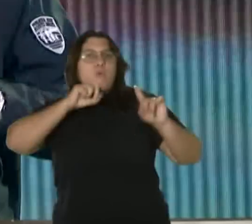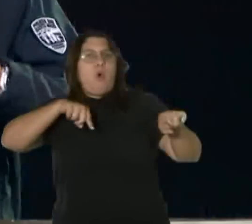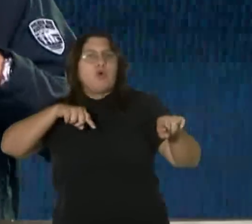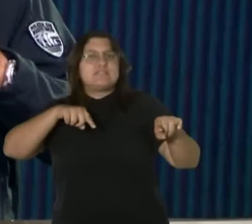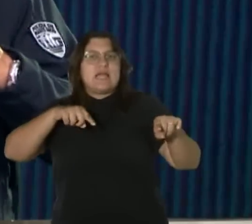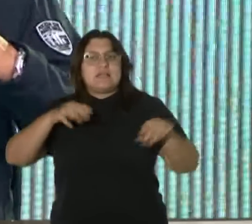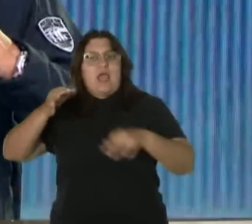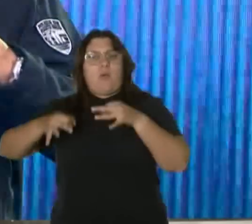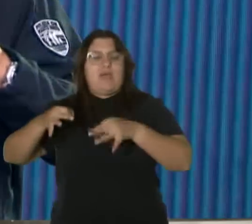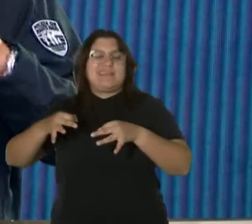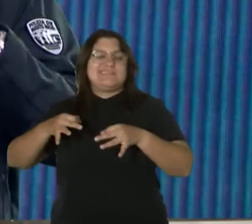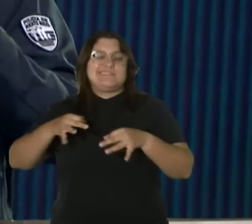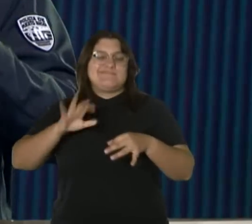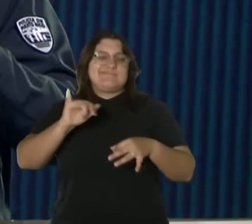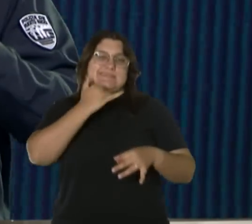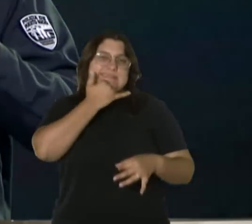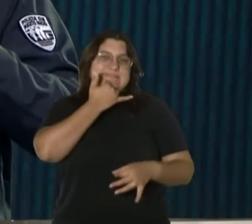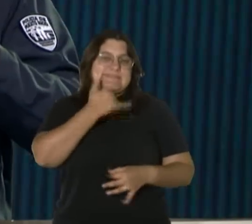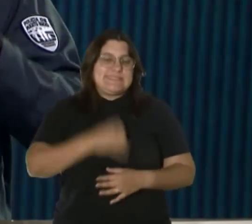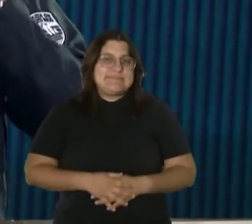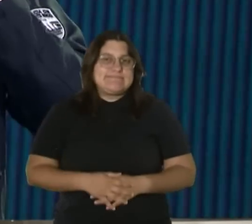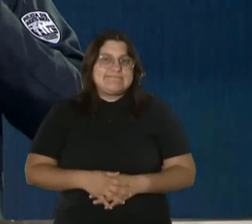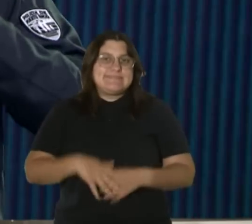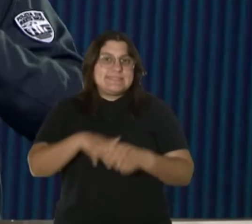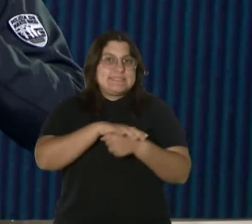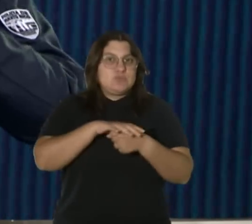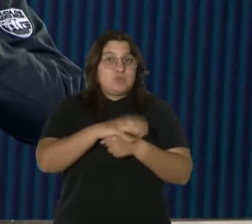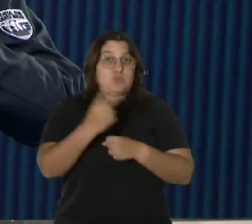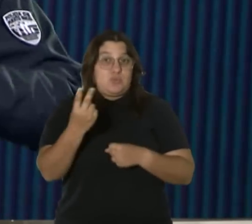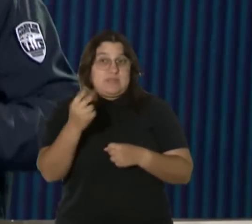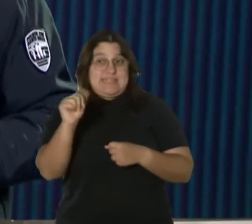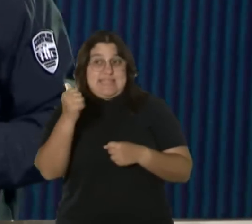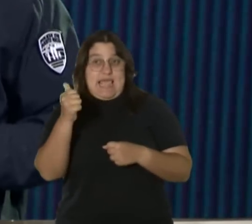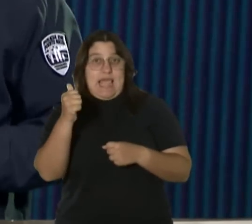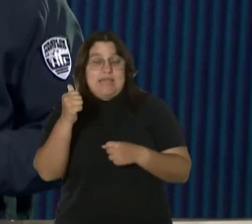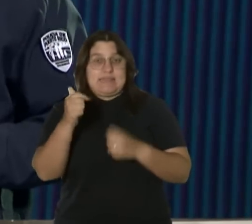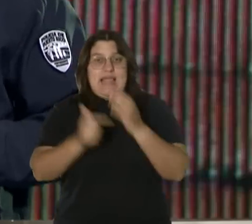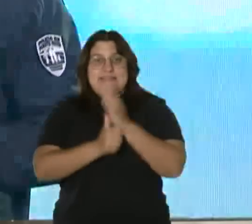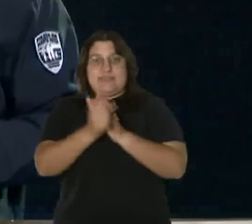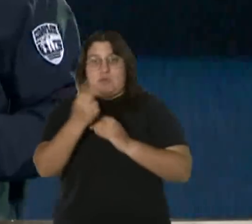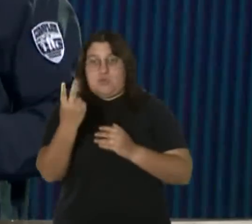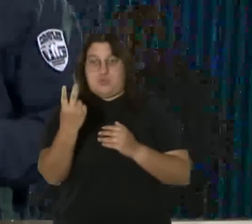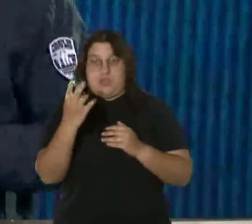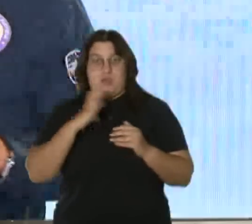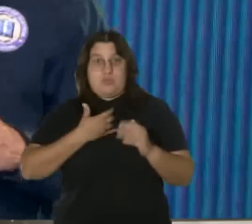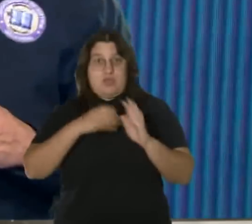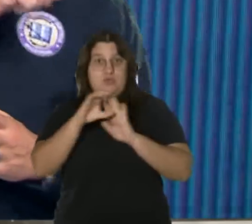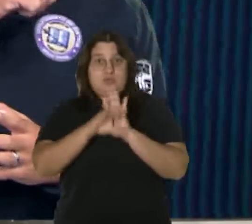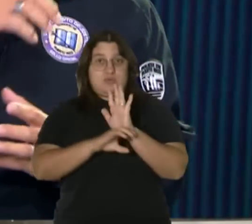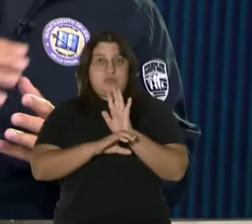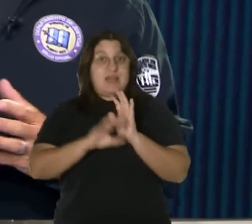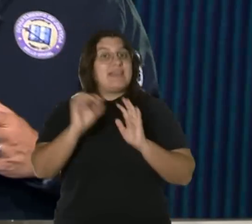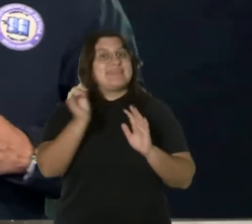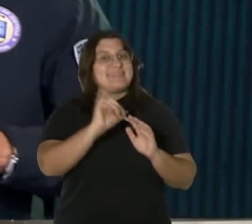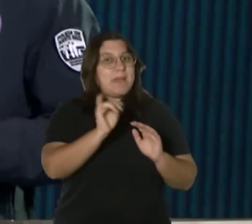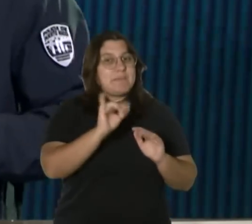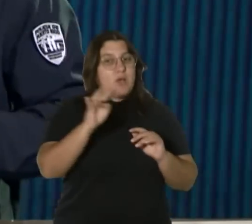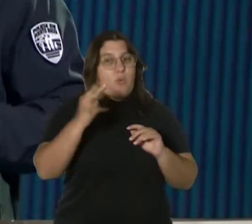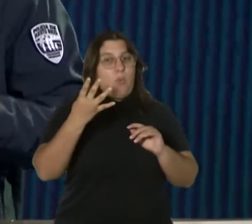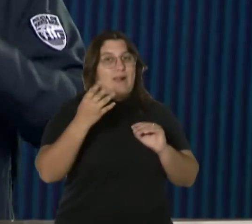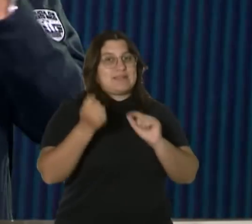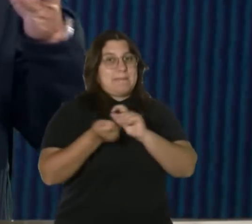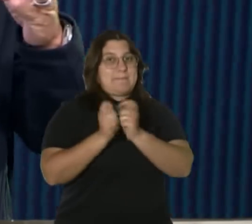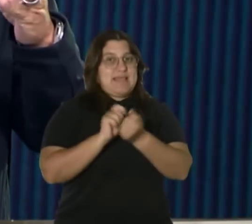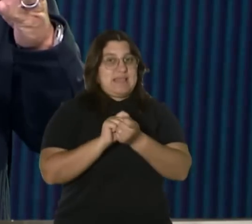la sección 2 pero si la sección 10 del artículo dos de nuestra Constitución al igual que la cuarta enmienda